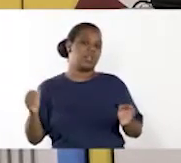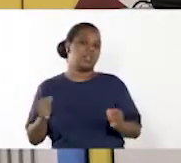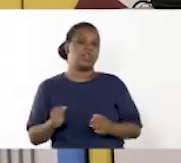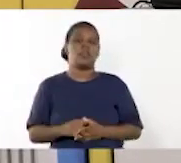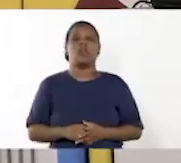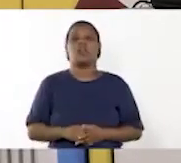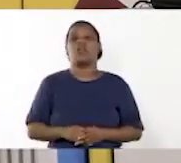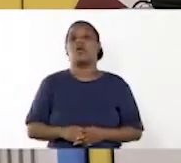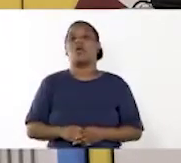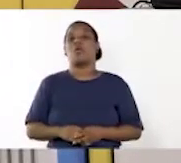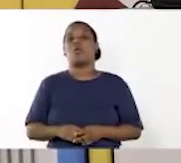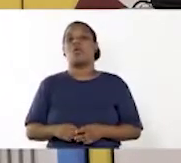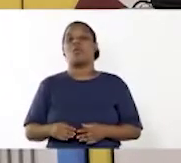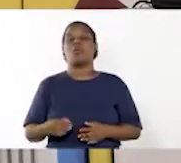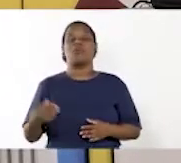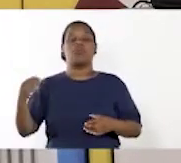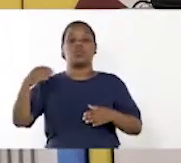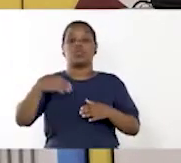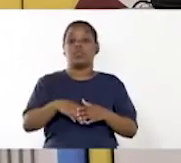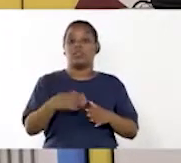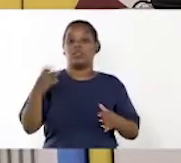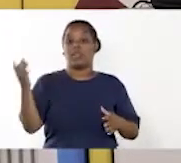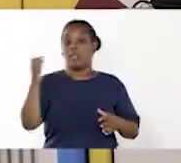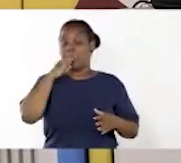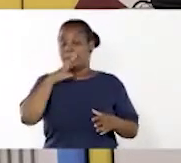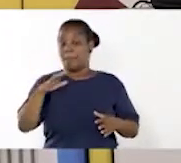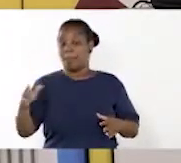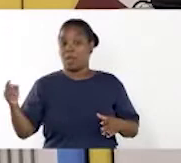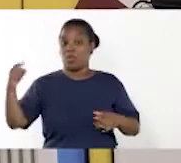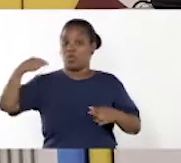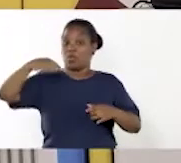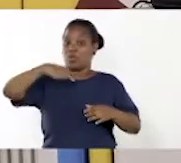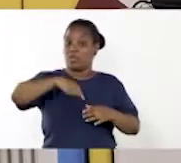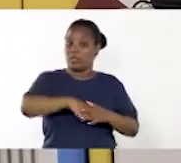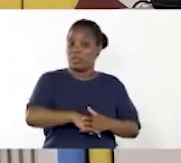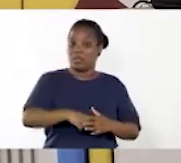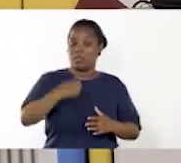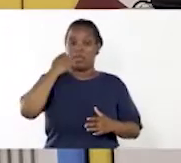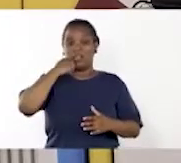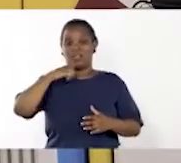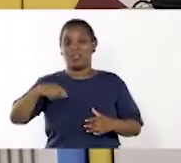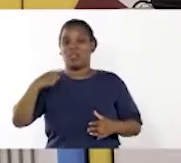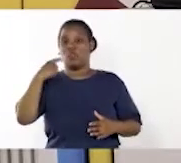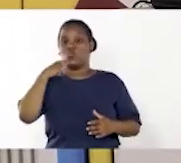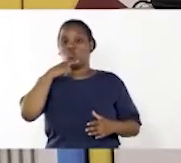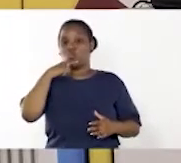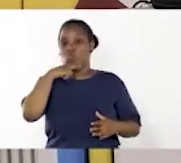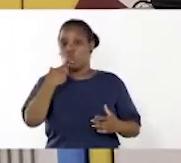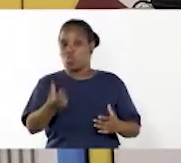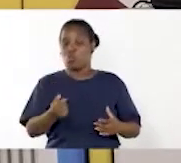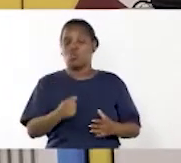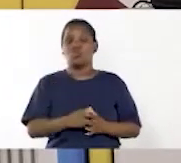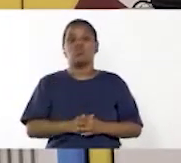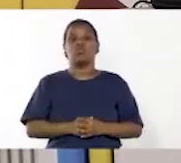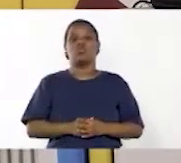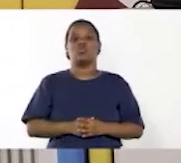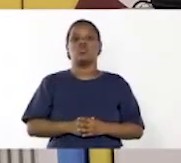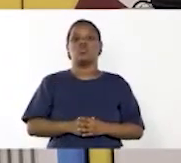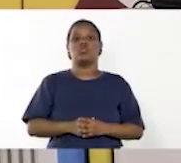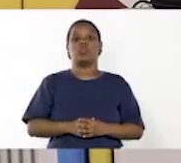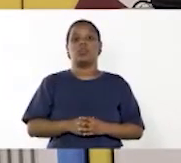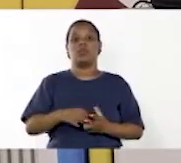mar, y cuando nos adentramos a un tanto más allá de Moscú, más allá del centro